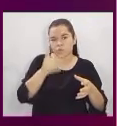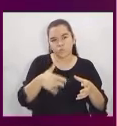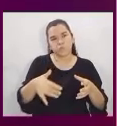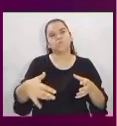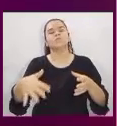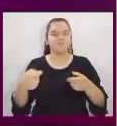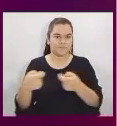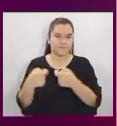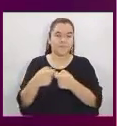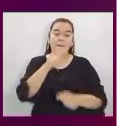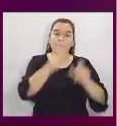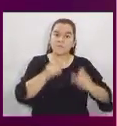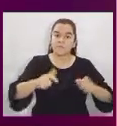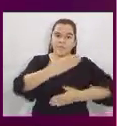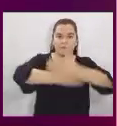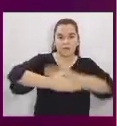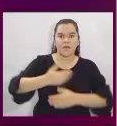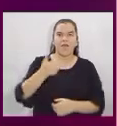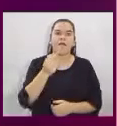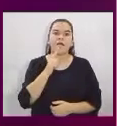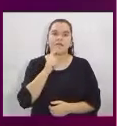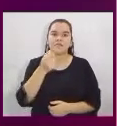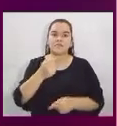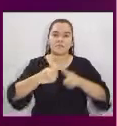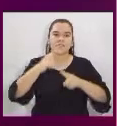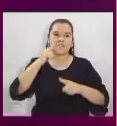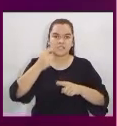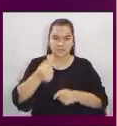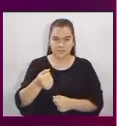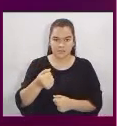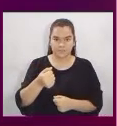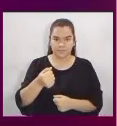primero un grupo, evidentemente. Se quiere decir Grupo de Pacientes con Ataxia.